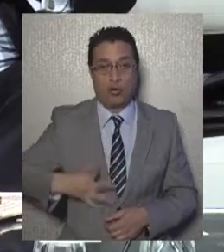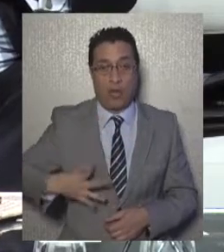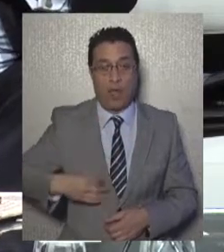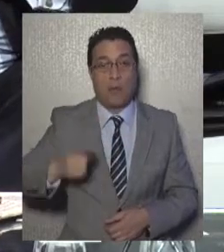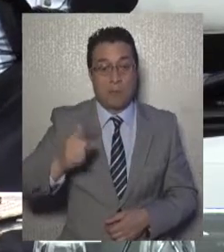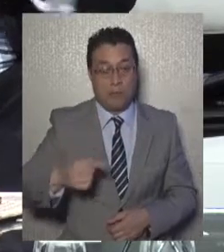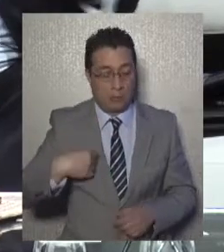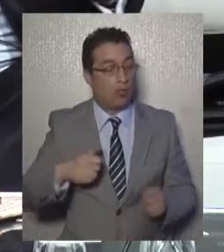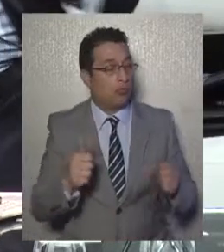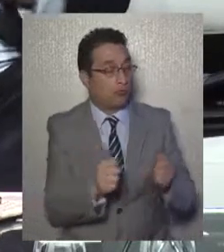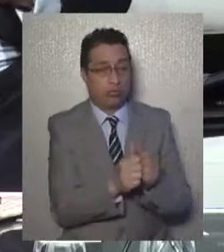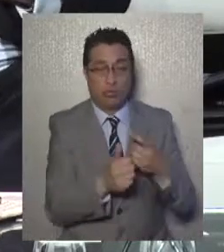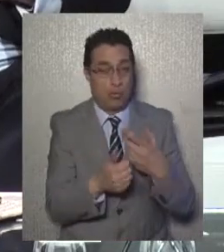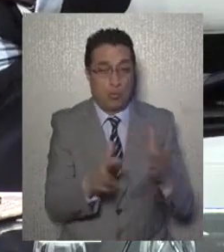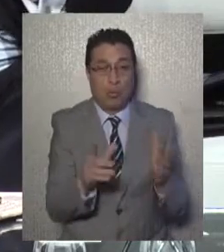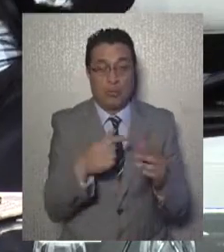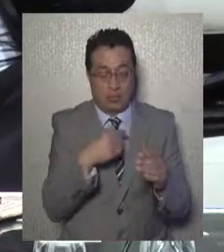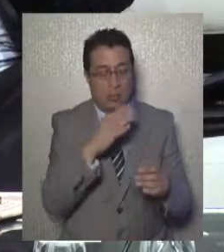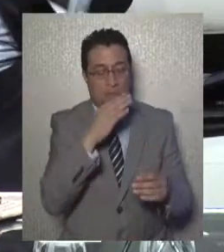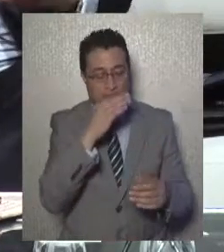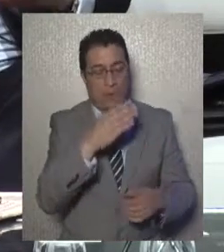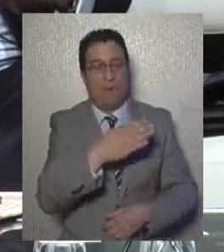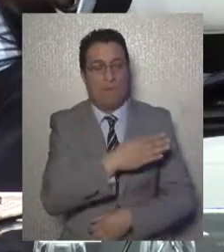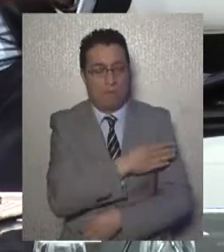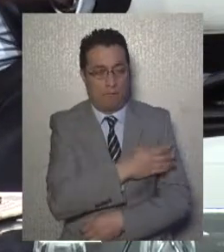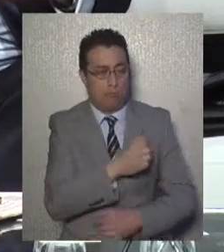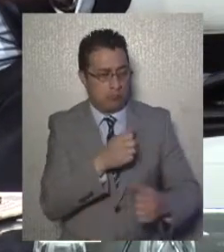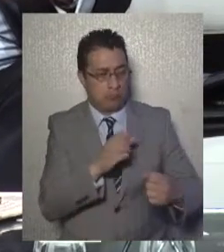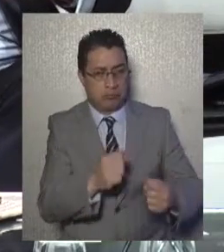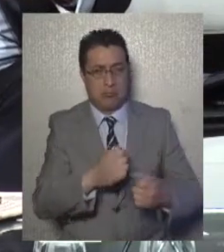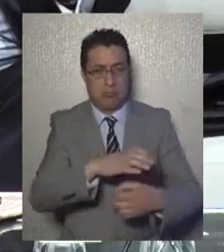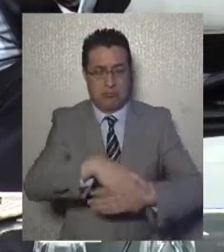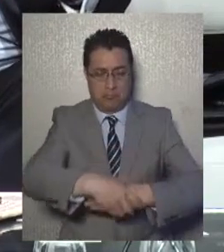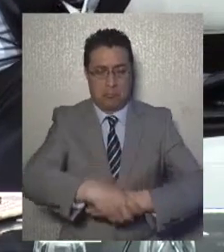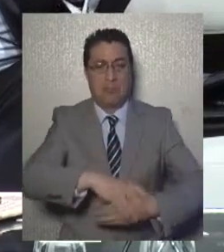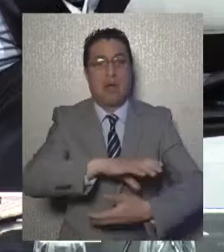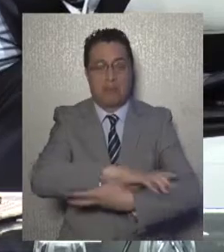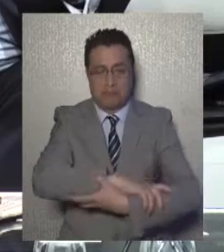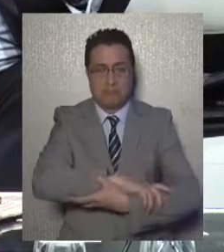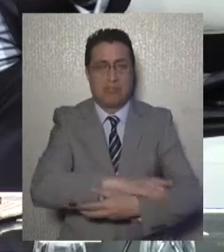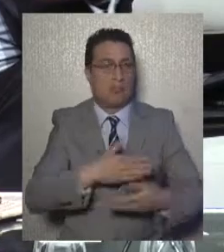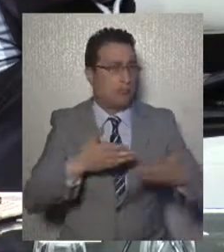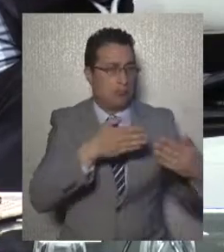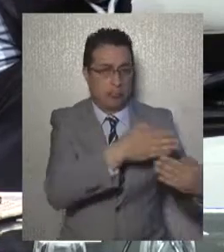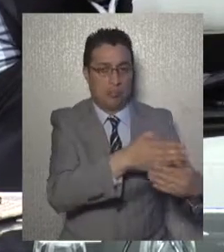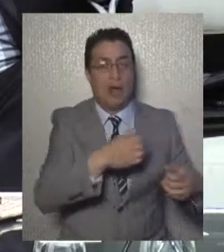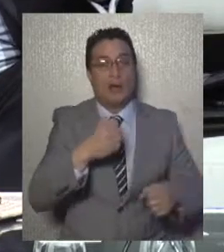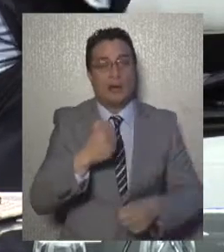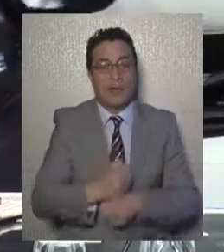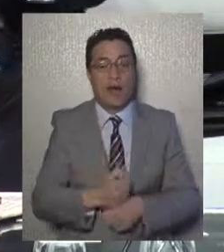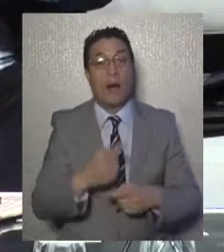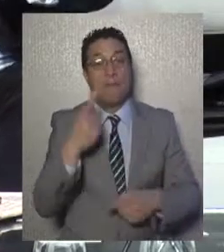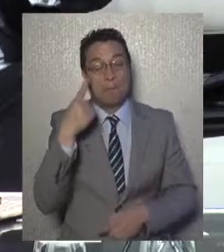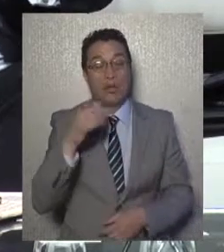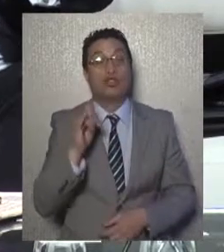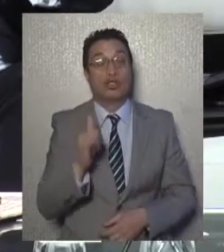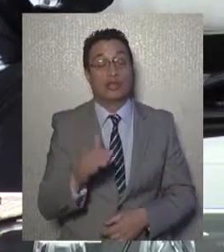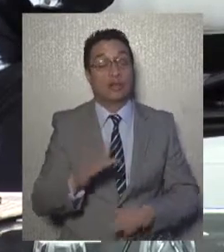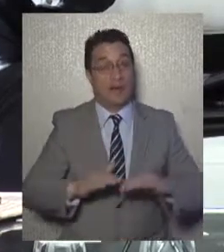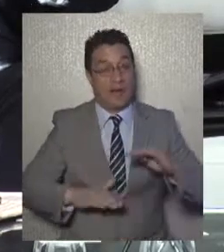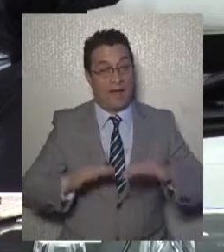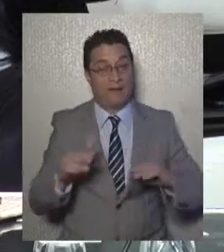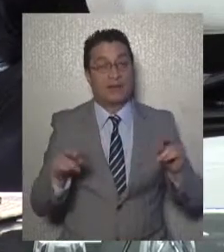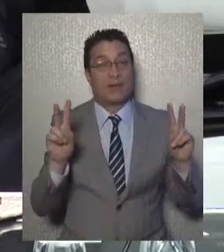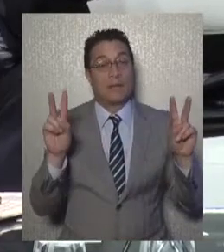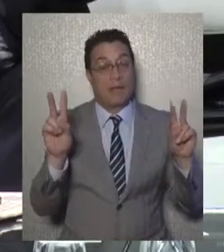yo diría, francamente y colaborativamente. Ahora, lo que ocurre es que muchas veces en temas